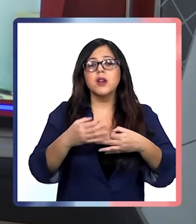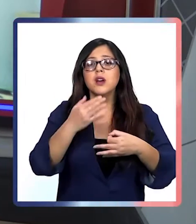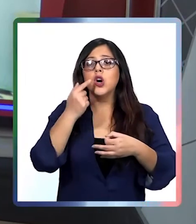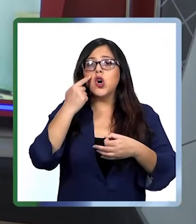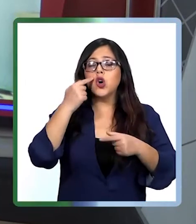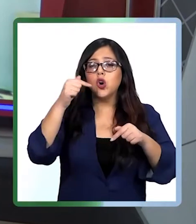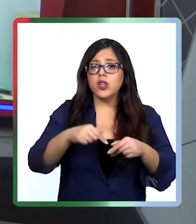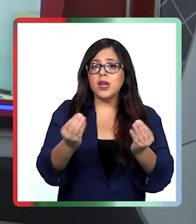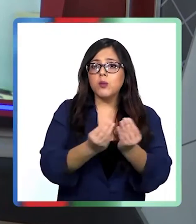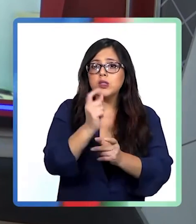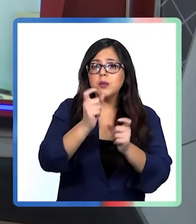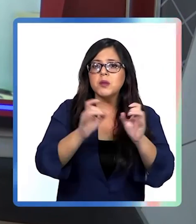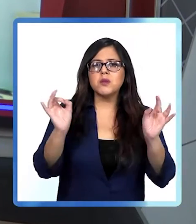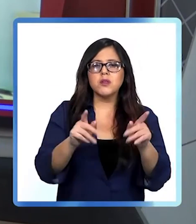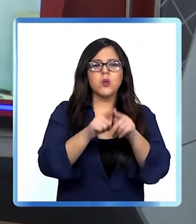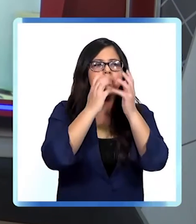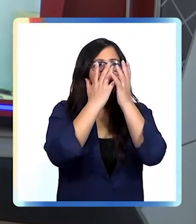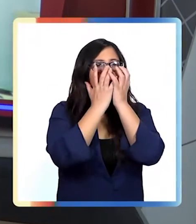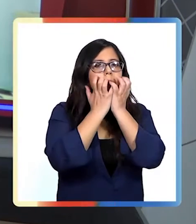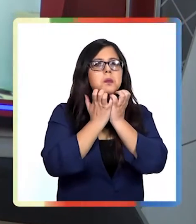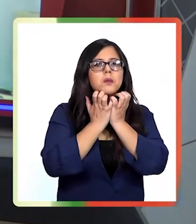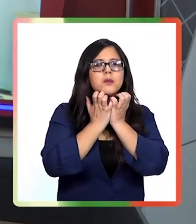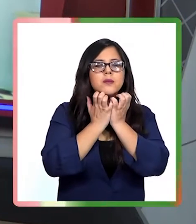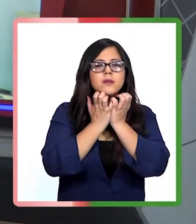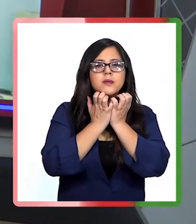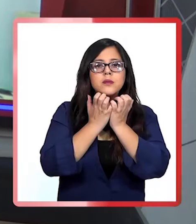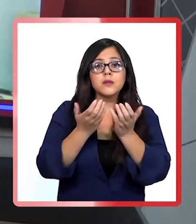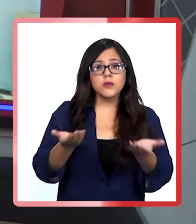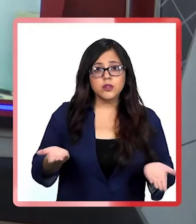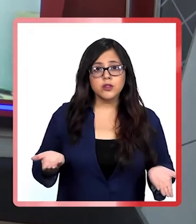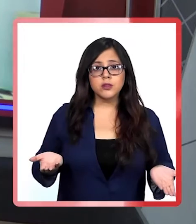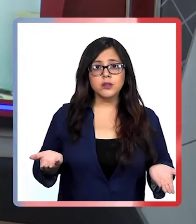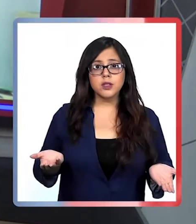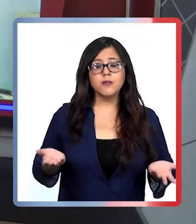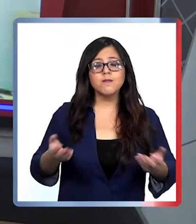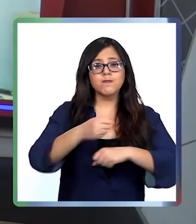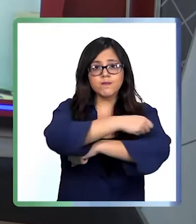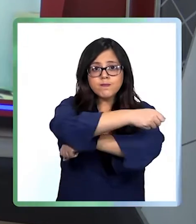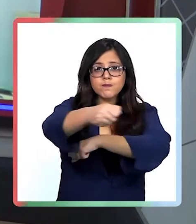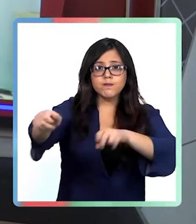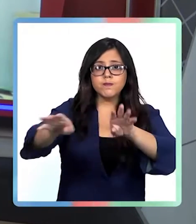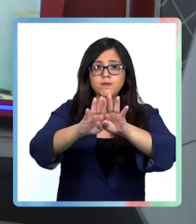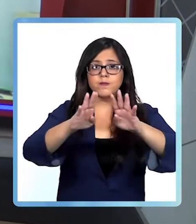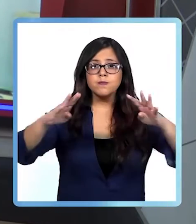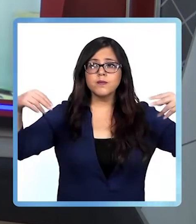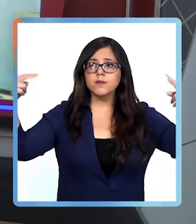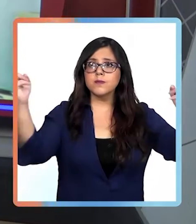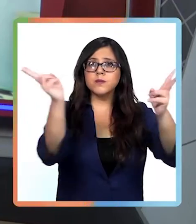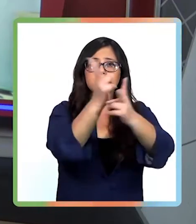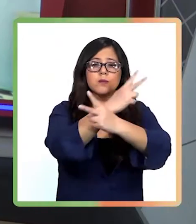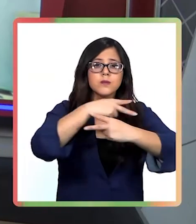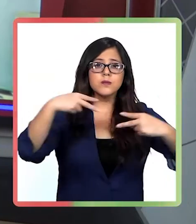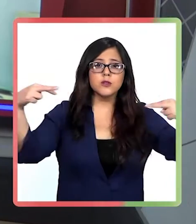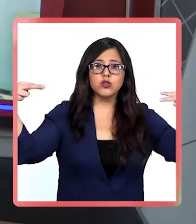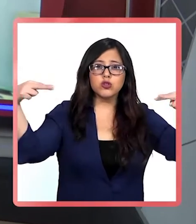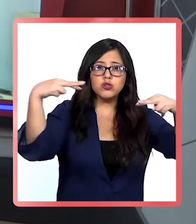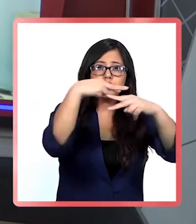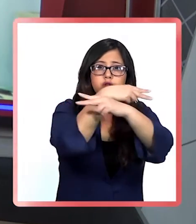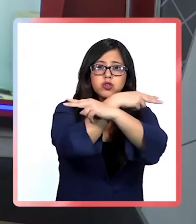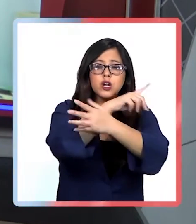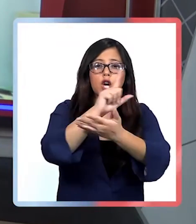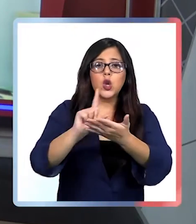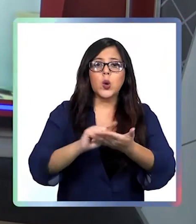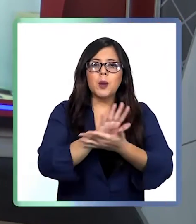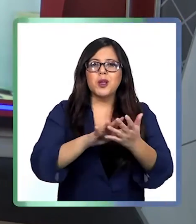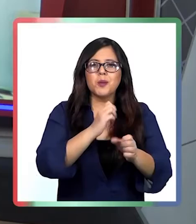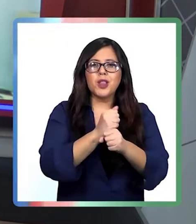mucha gente va a descuidarse y va a bajar la mascarilla, más que nunca entonces, abramos las ventanas, ventilación cruzada al interior de los